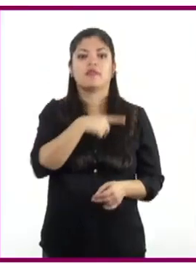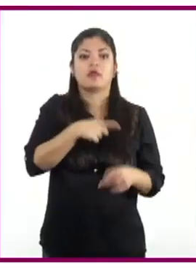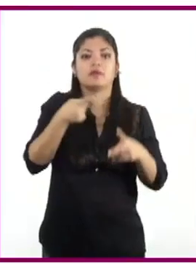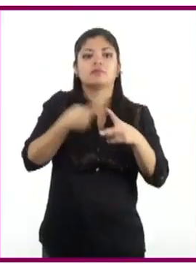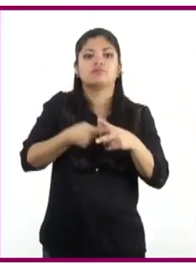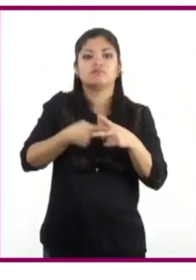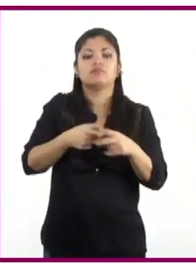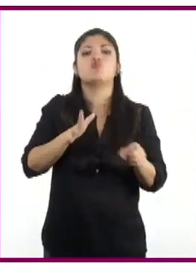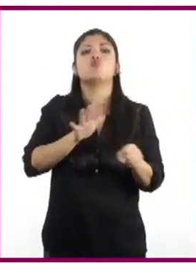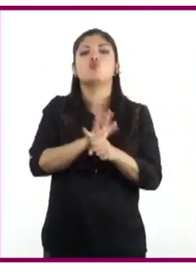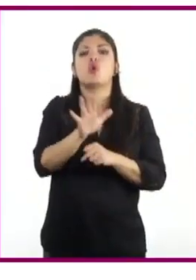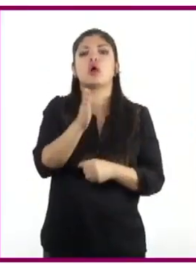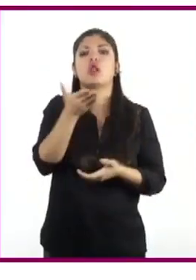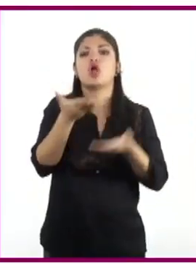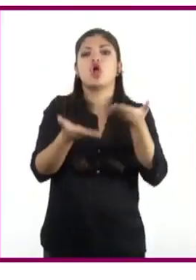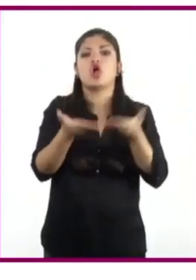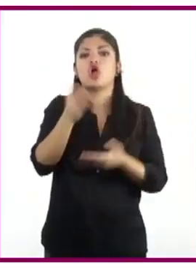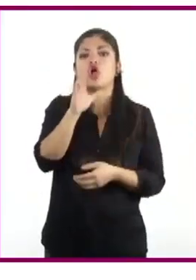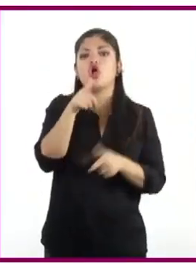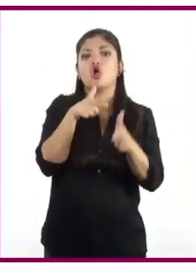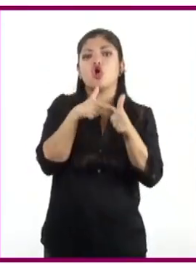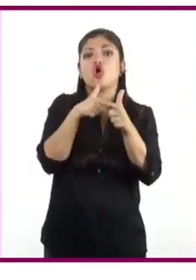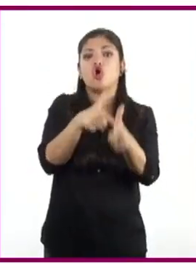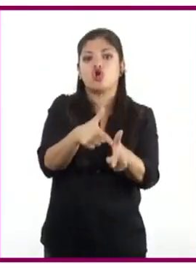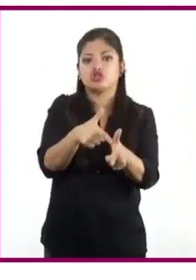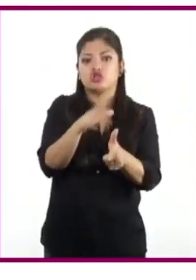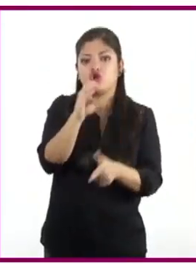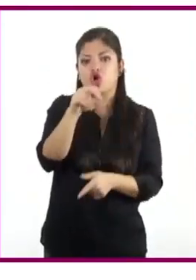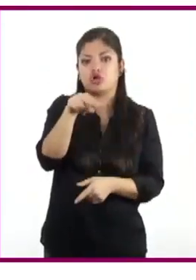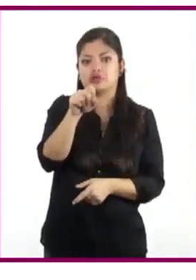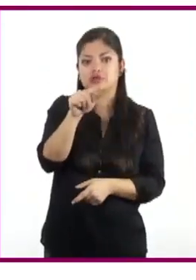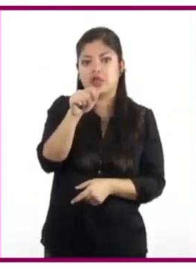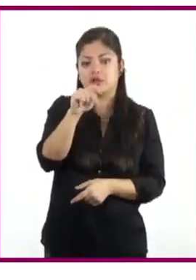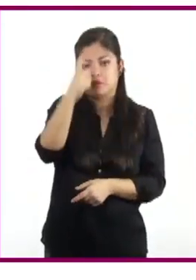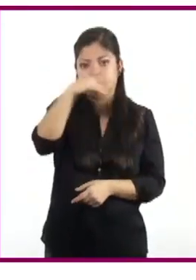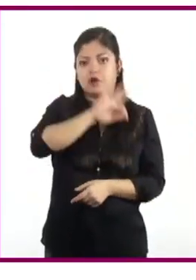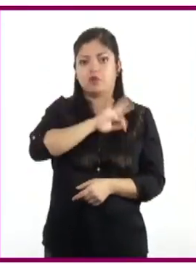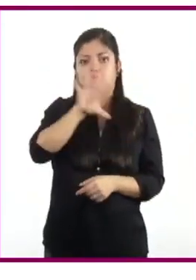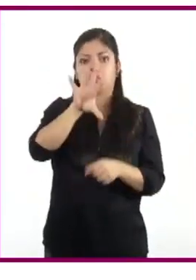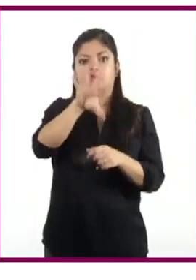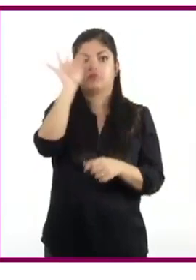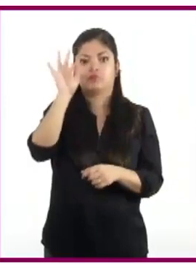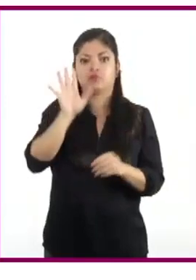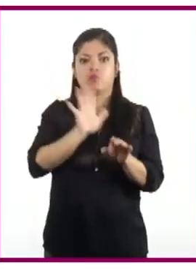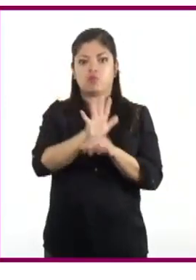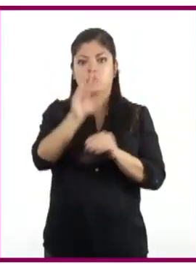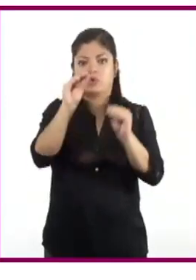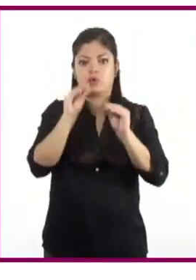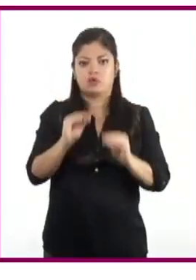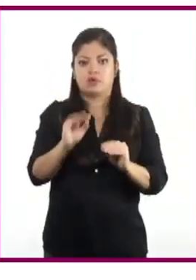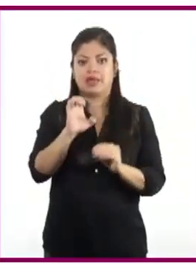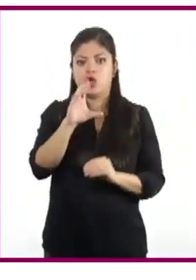su constante de proporcionalidad para encontrar su ecuación.